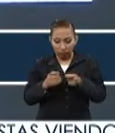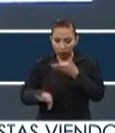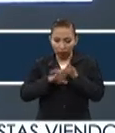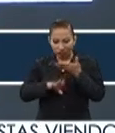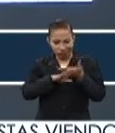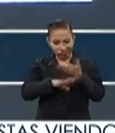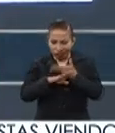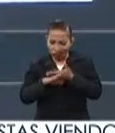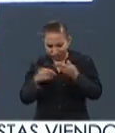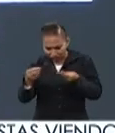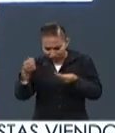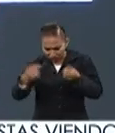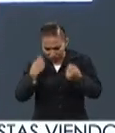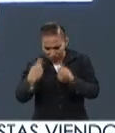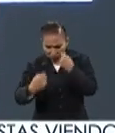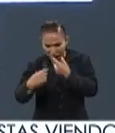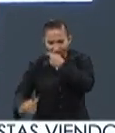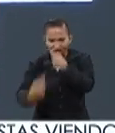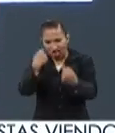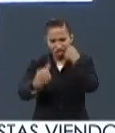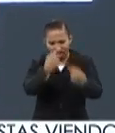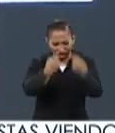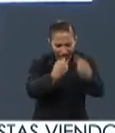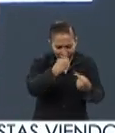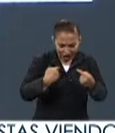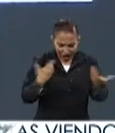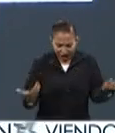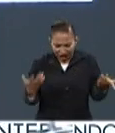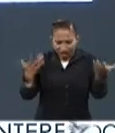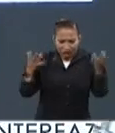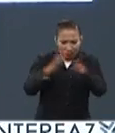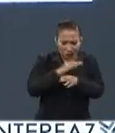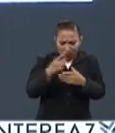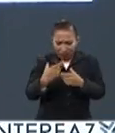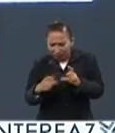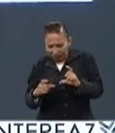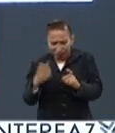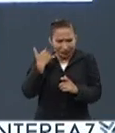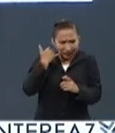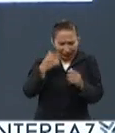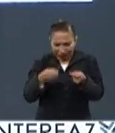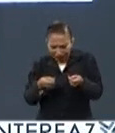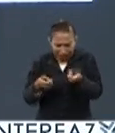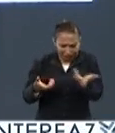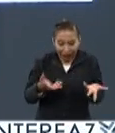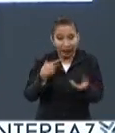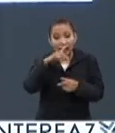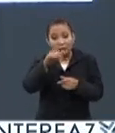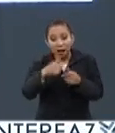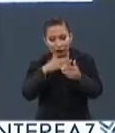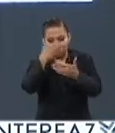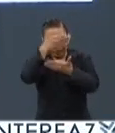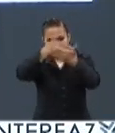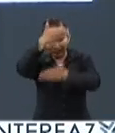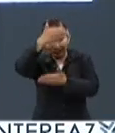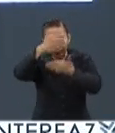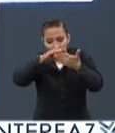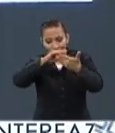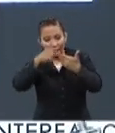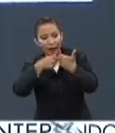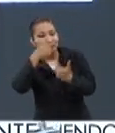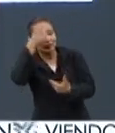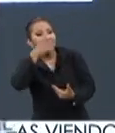teléfono sigues recibiendo todas esas ofensas, agresiones y muchas veces, o sea, detrás de una pantalla es